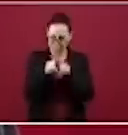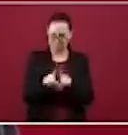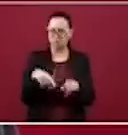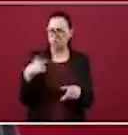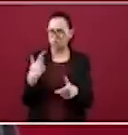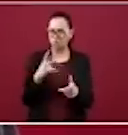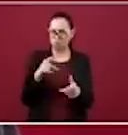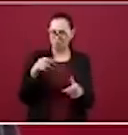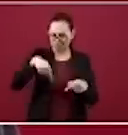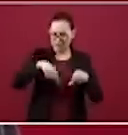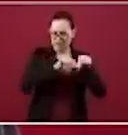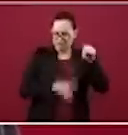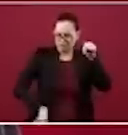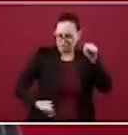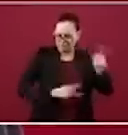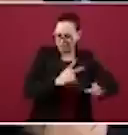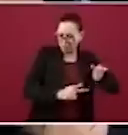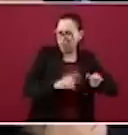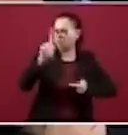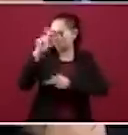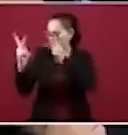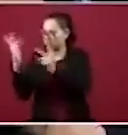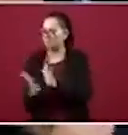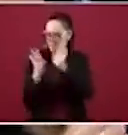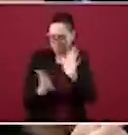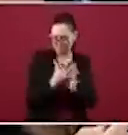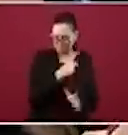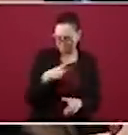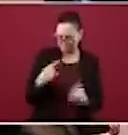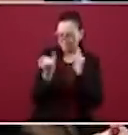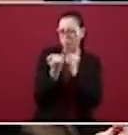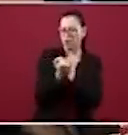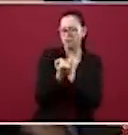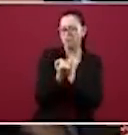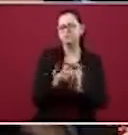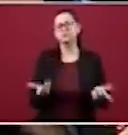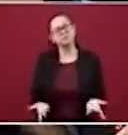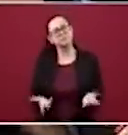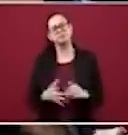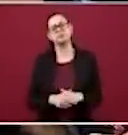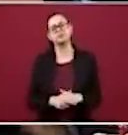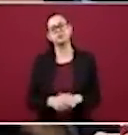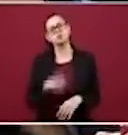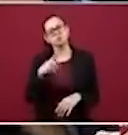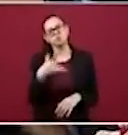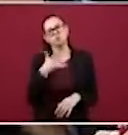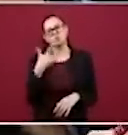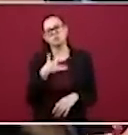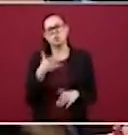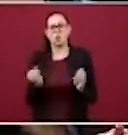el 21 de marzo? Y ahora sí que en este sentido, ¿considera o